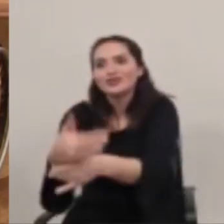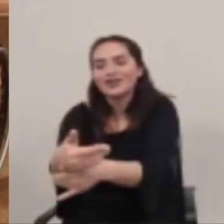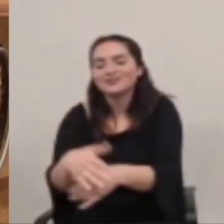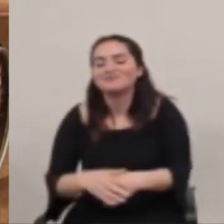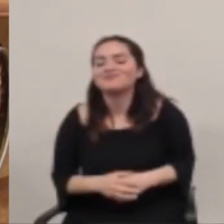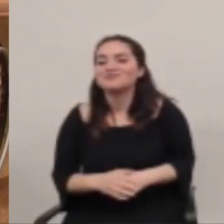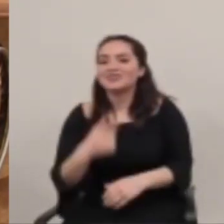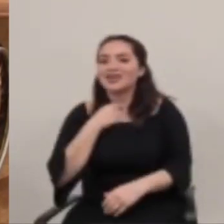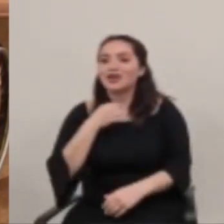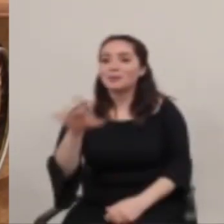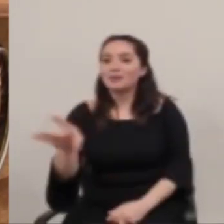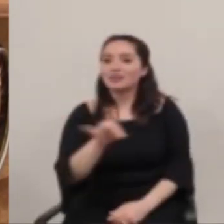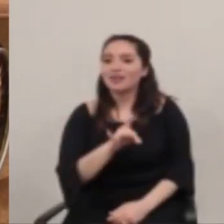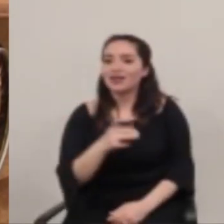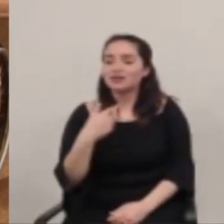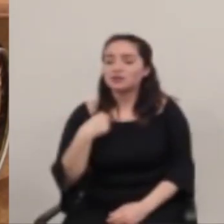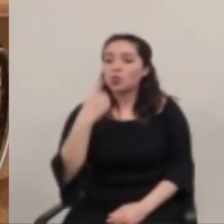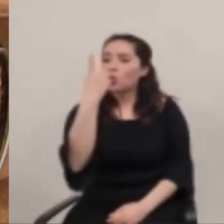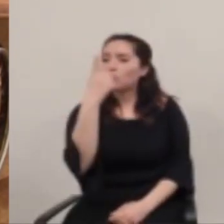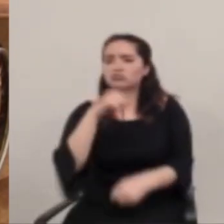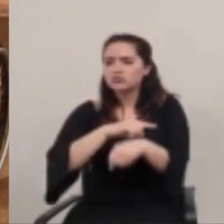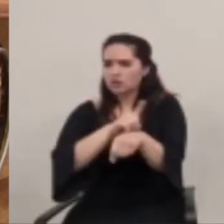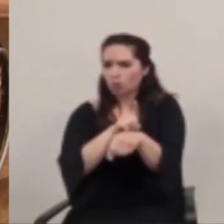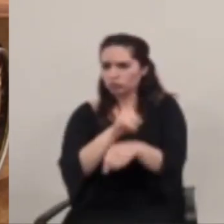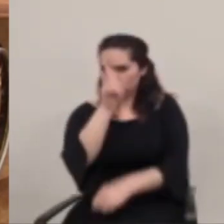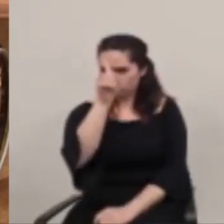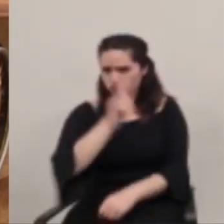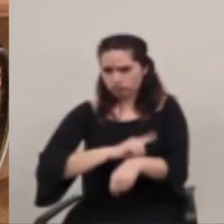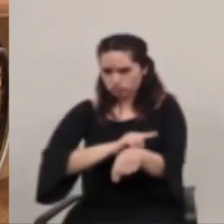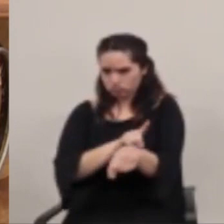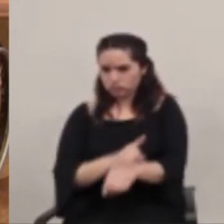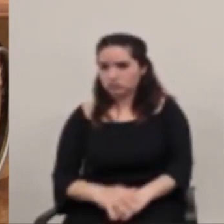los quiero invitar a escuchar algo unos segundos.